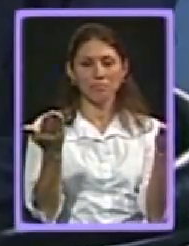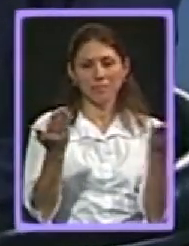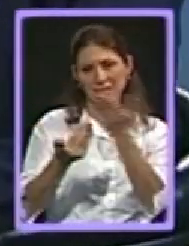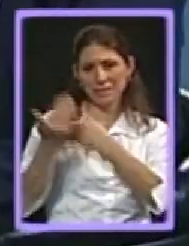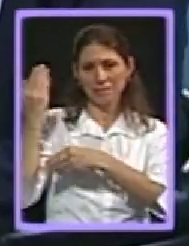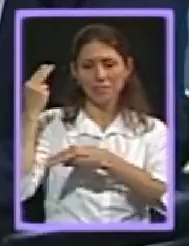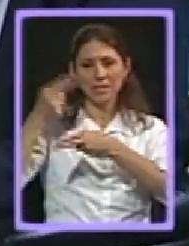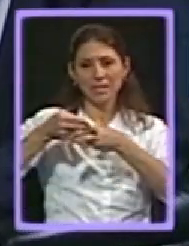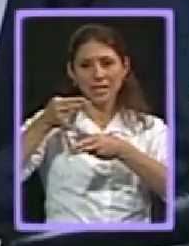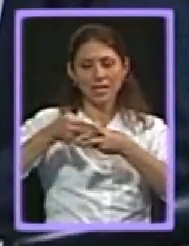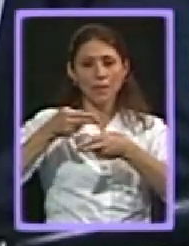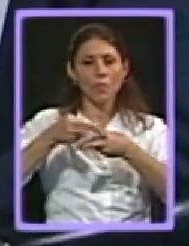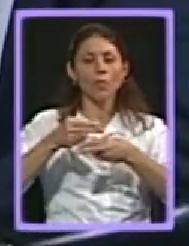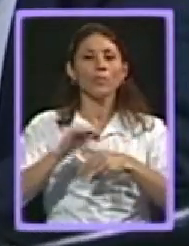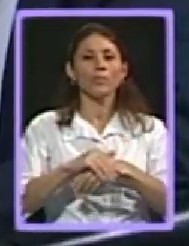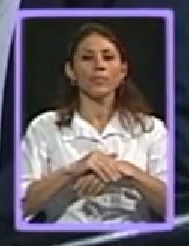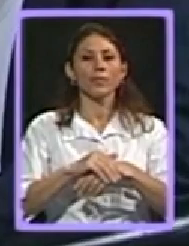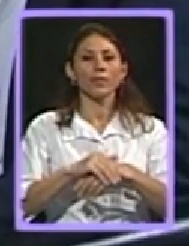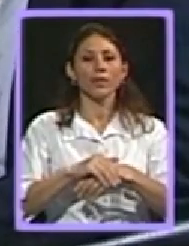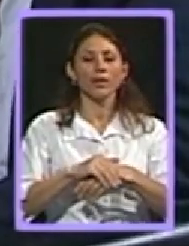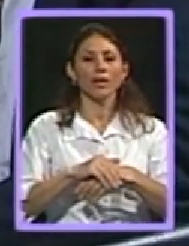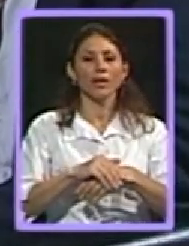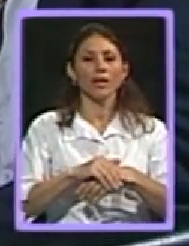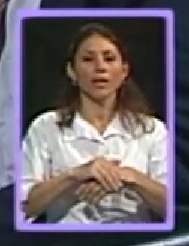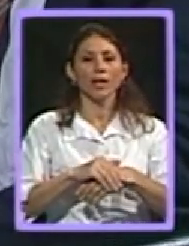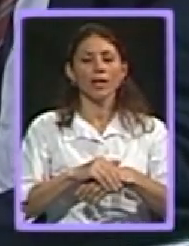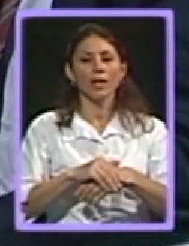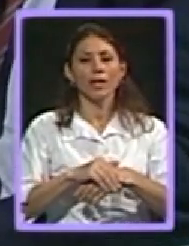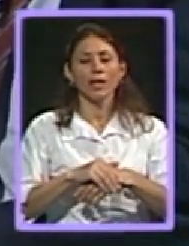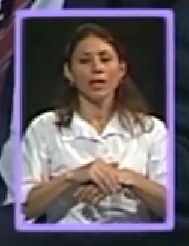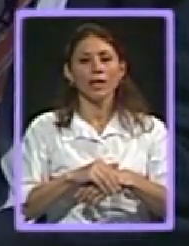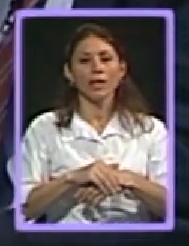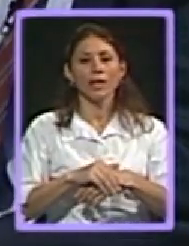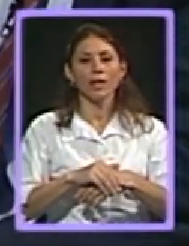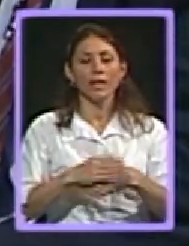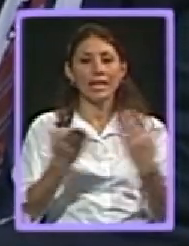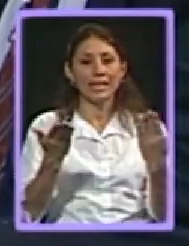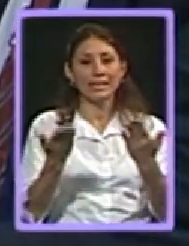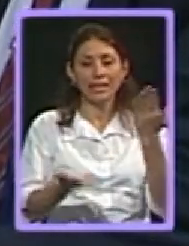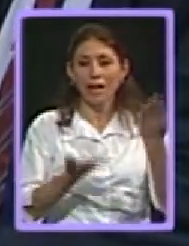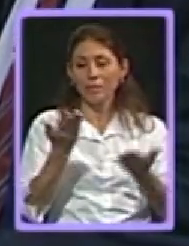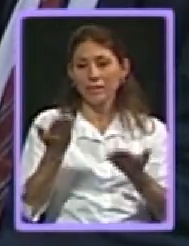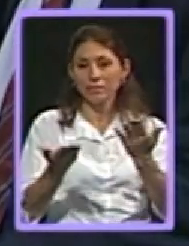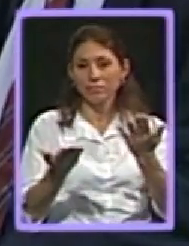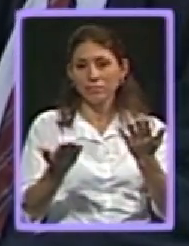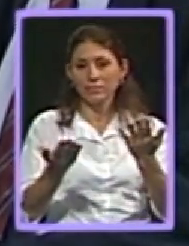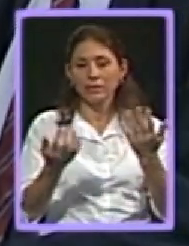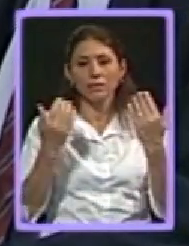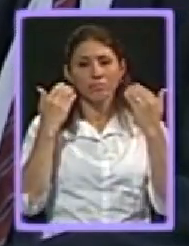la comisión Lizano, y debe haber sido muy triste,